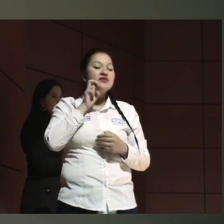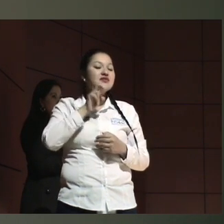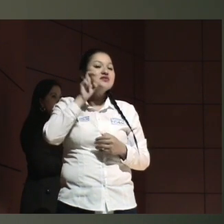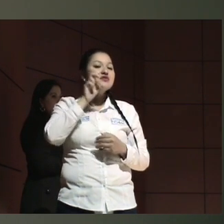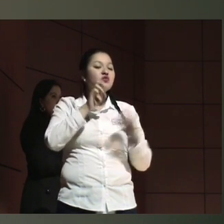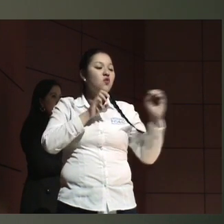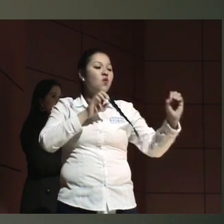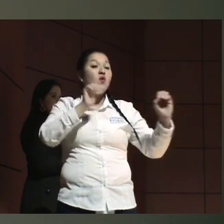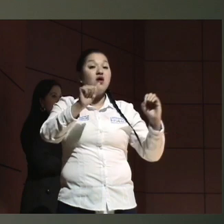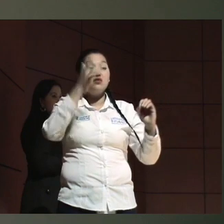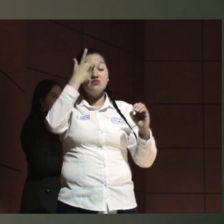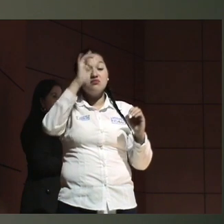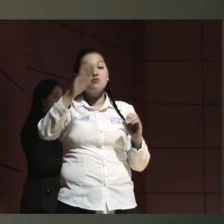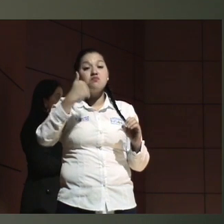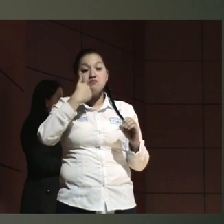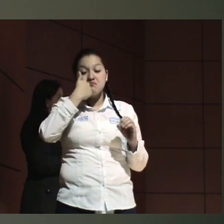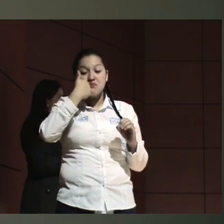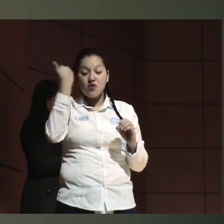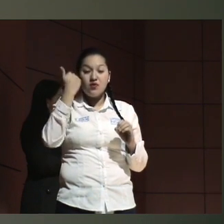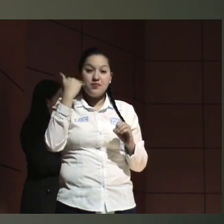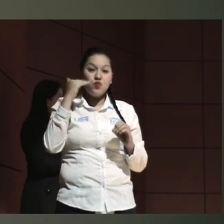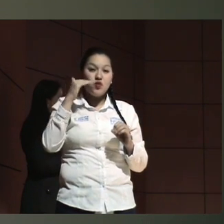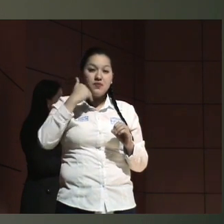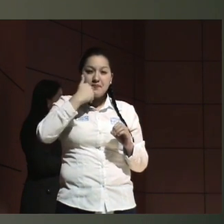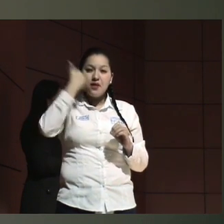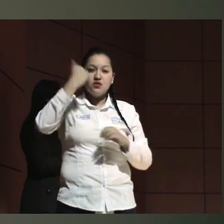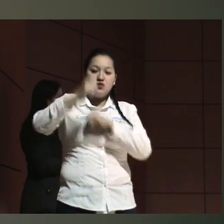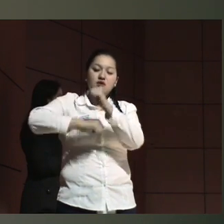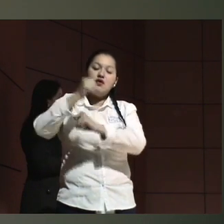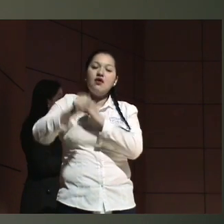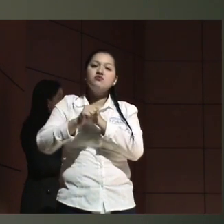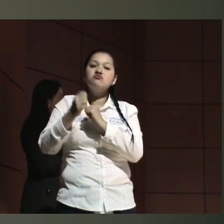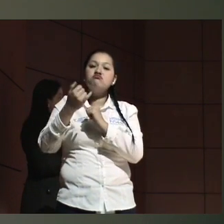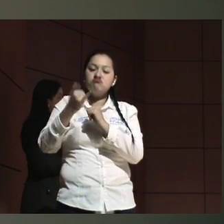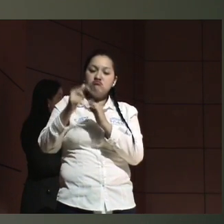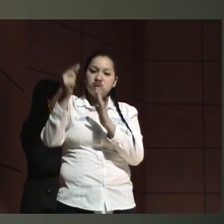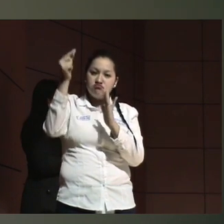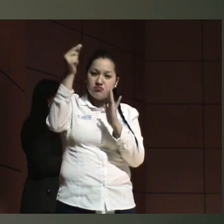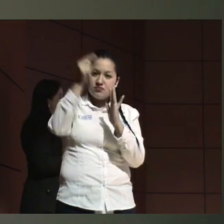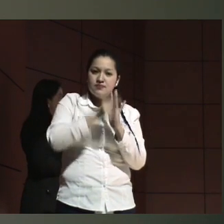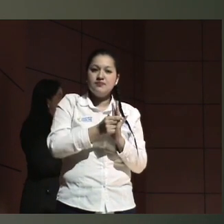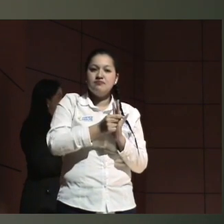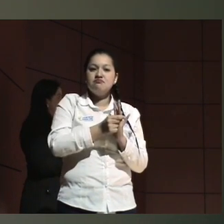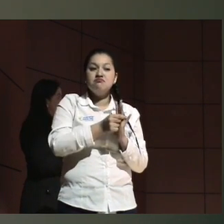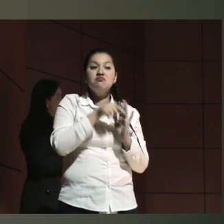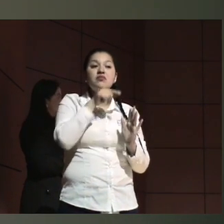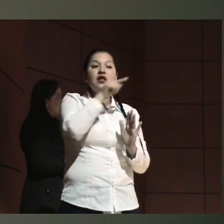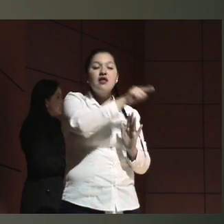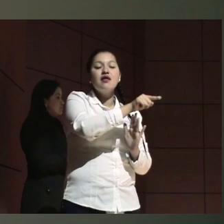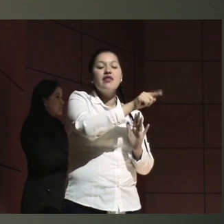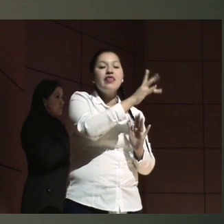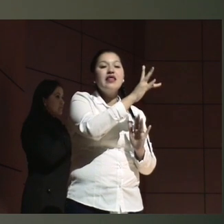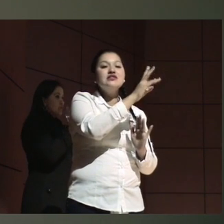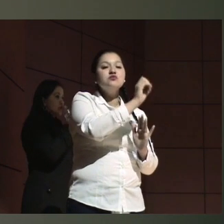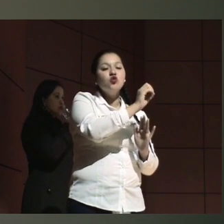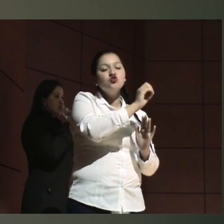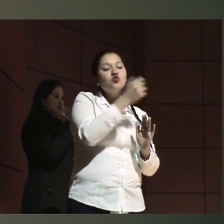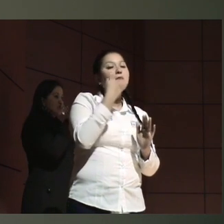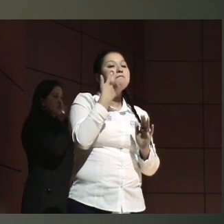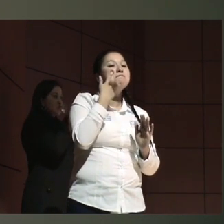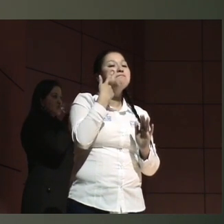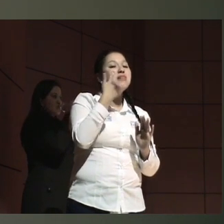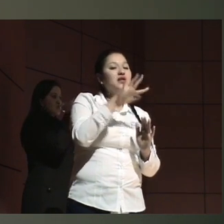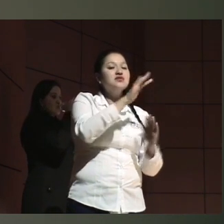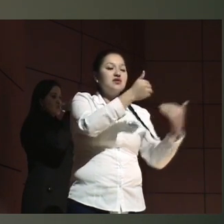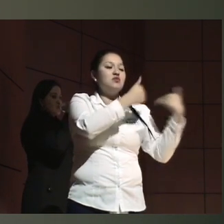mujer casada pese a ser mayor de edad por el hecho del matrimonio quedaba sometida a la potestad del marido quien era el único facultado